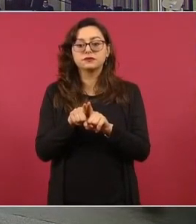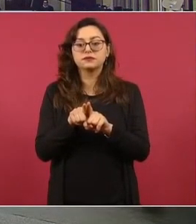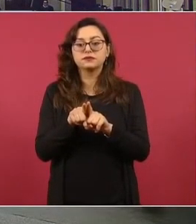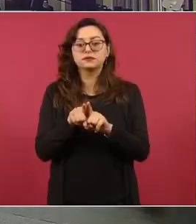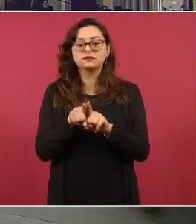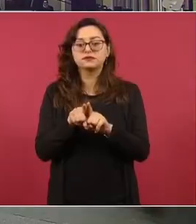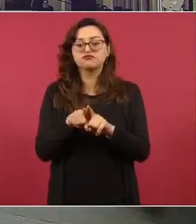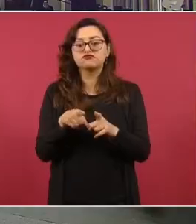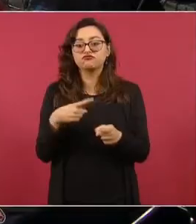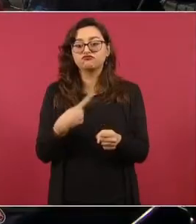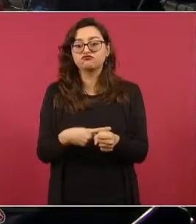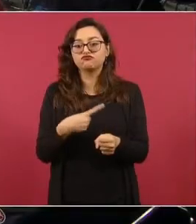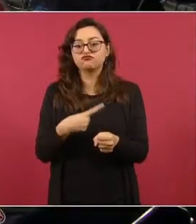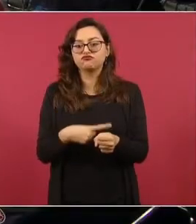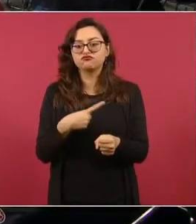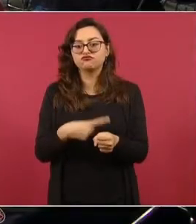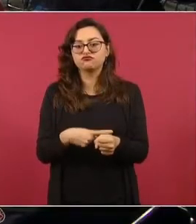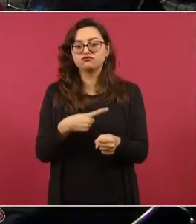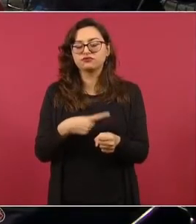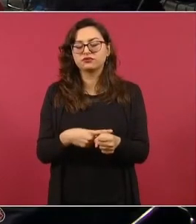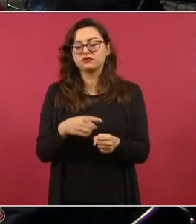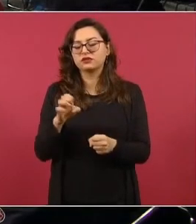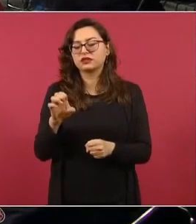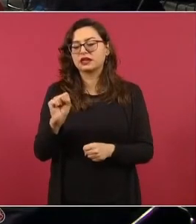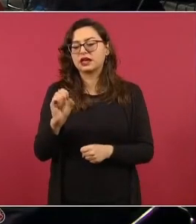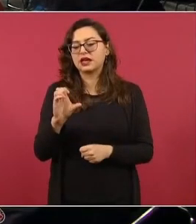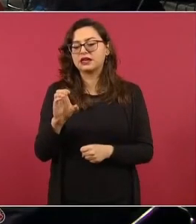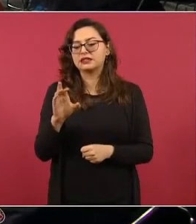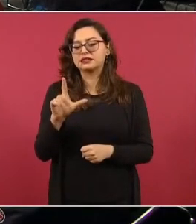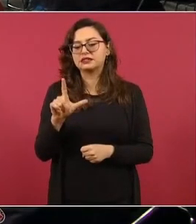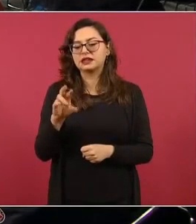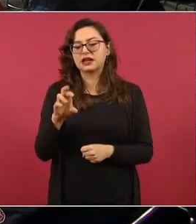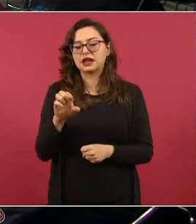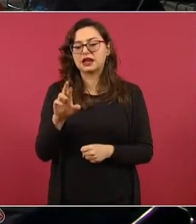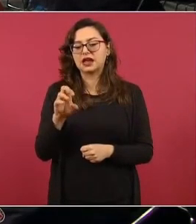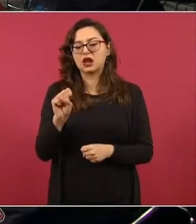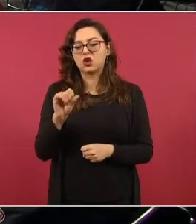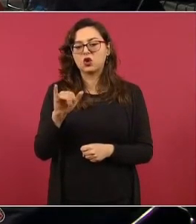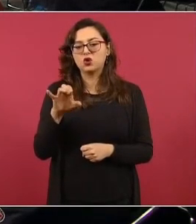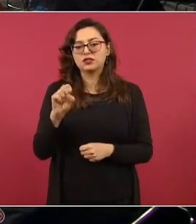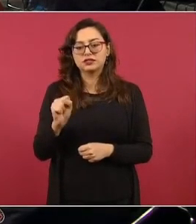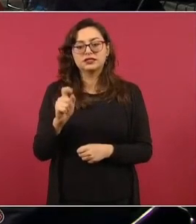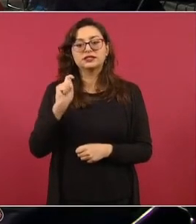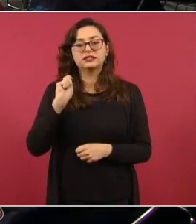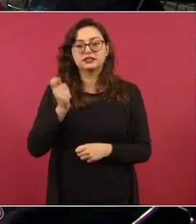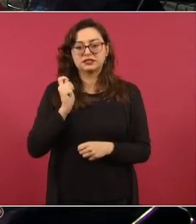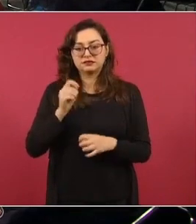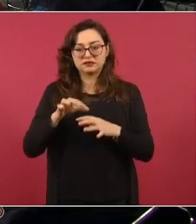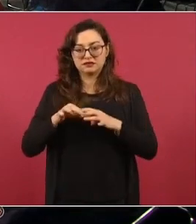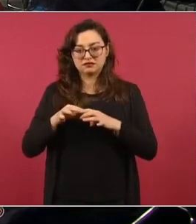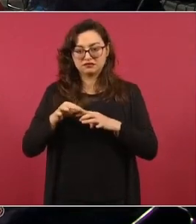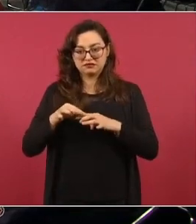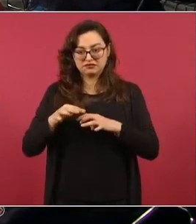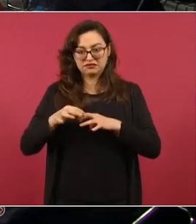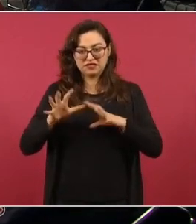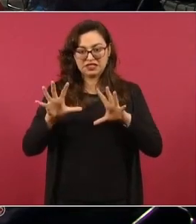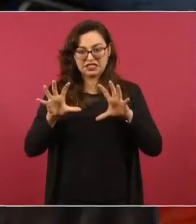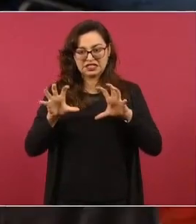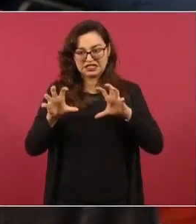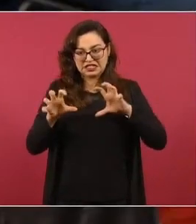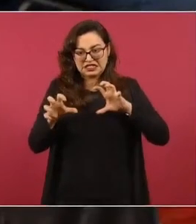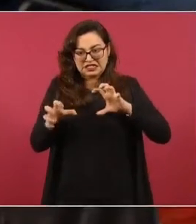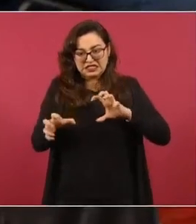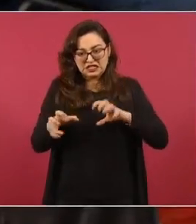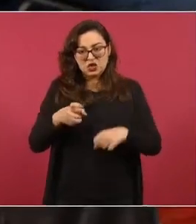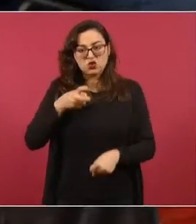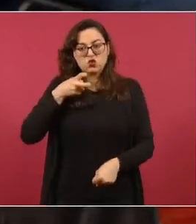promotoras de la enfermedad de aterosclerosis, que lo que hace es que las arterias comienzan a endurecerse, y esto impide